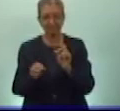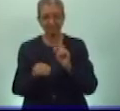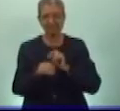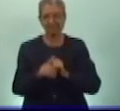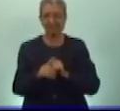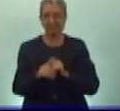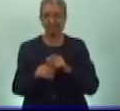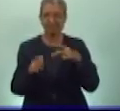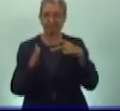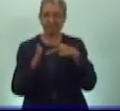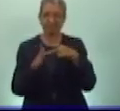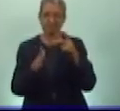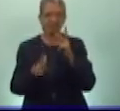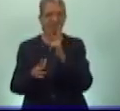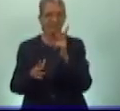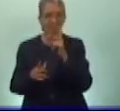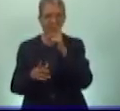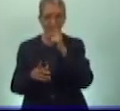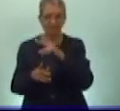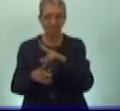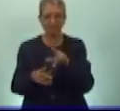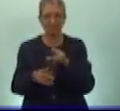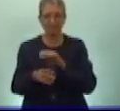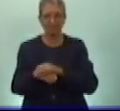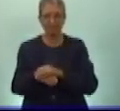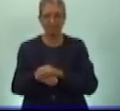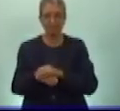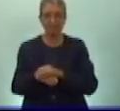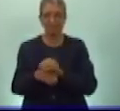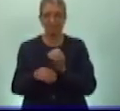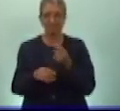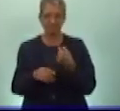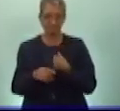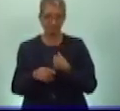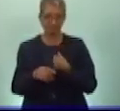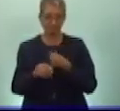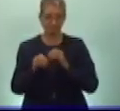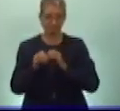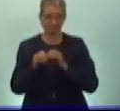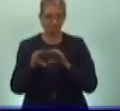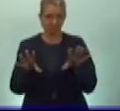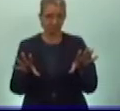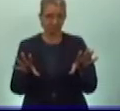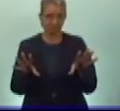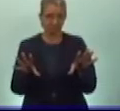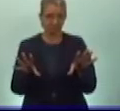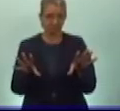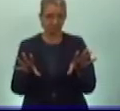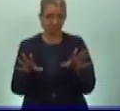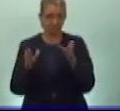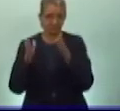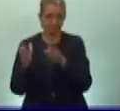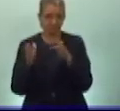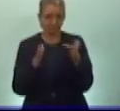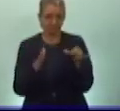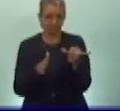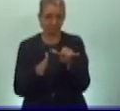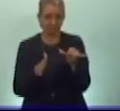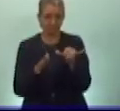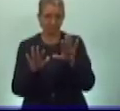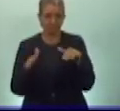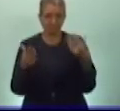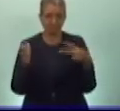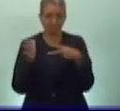estudiaron que cuando un conjunto lo dividimos en partes iguales, para eso utilizamos como cálculo matemático la división, en este caso